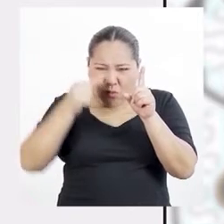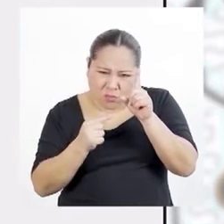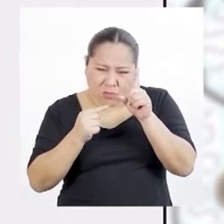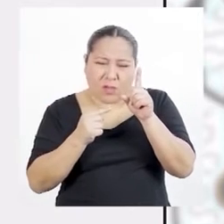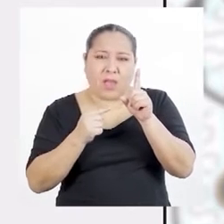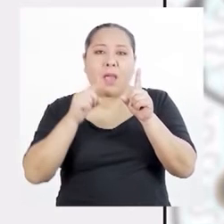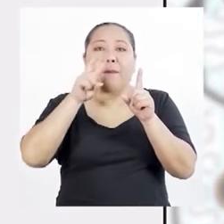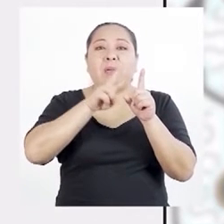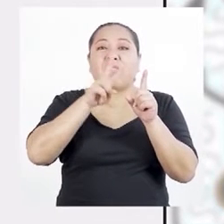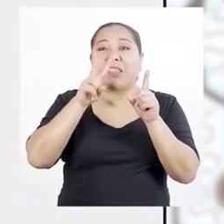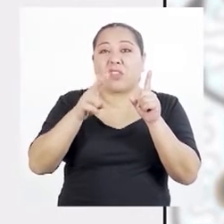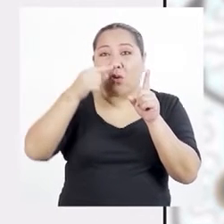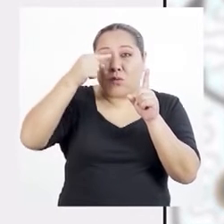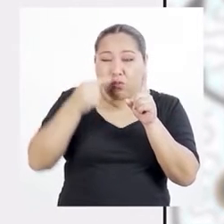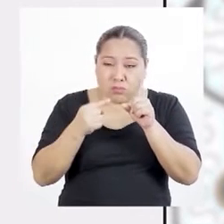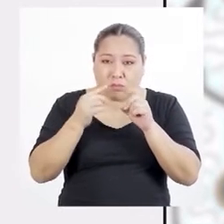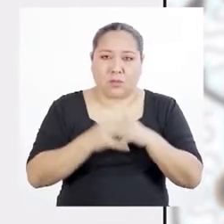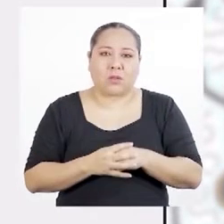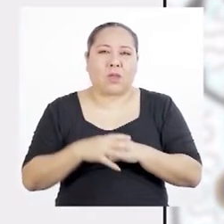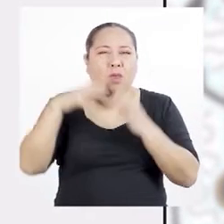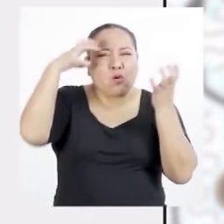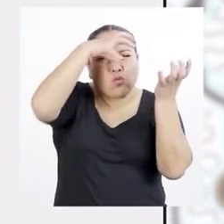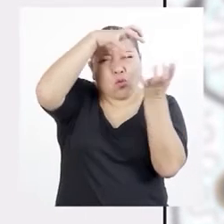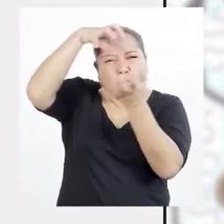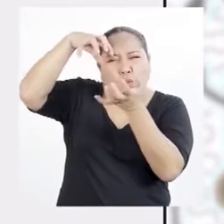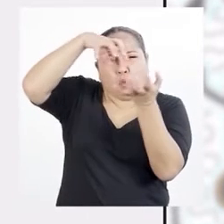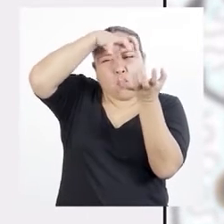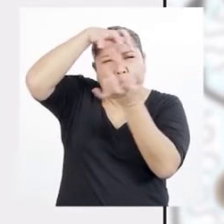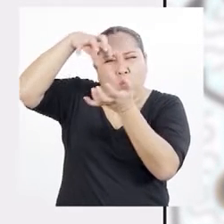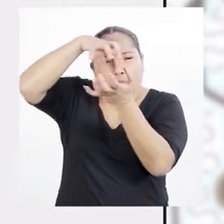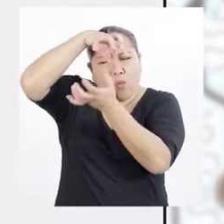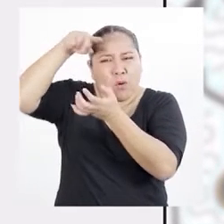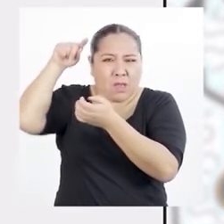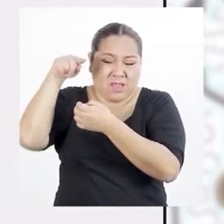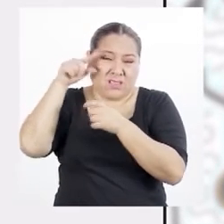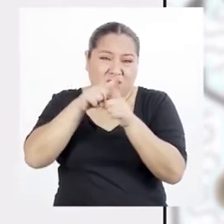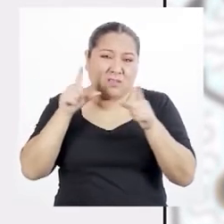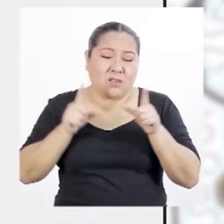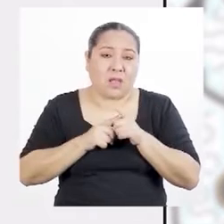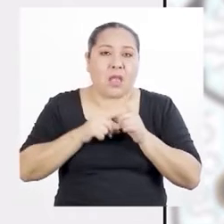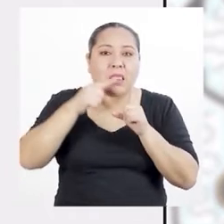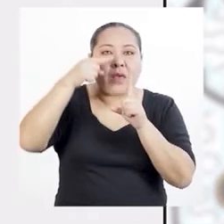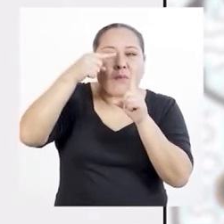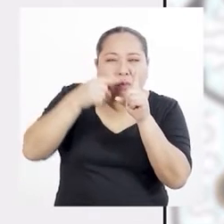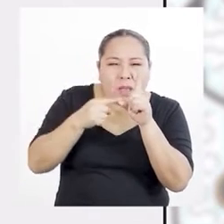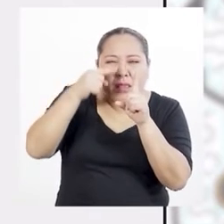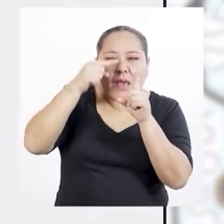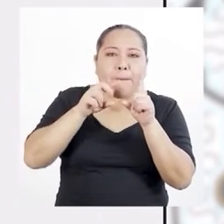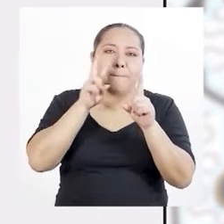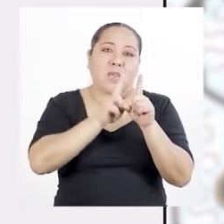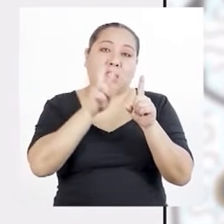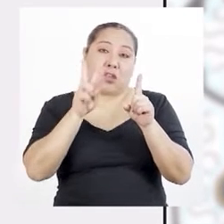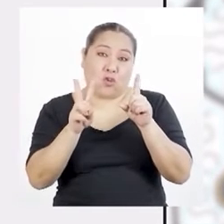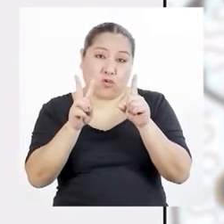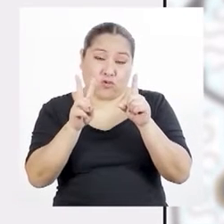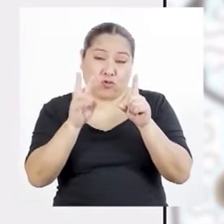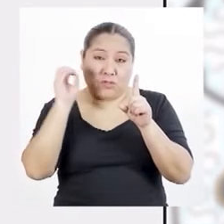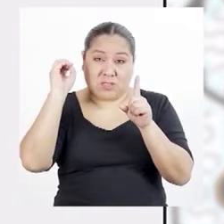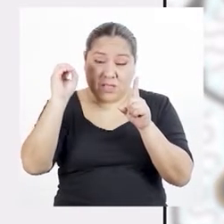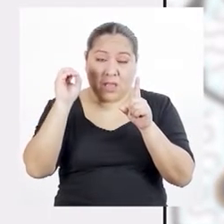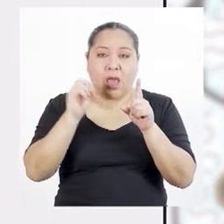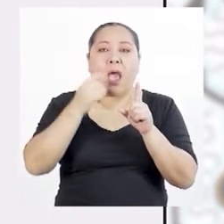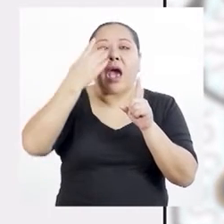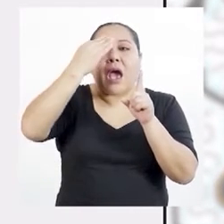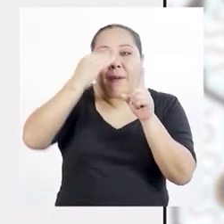22 grados centígrados por la nubosidad presente en la zona. Y las temperaturas mínimas de 22 grados centígrados